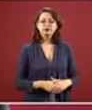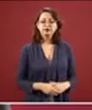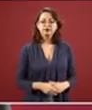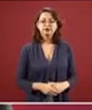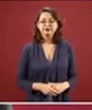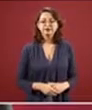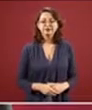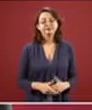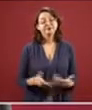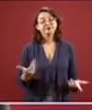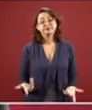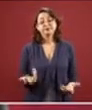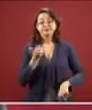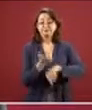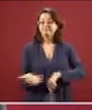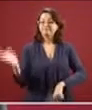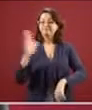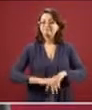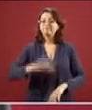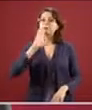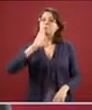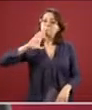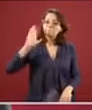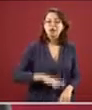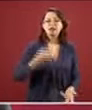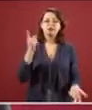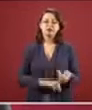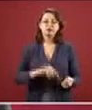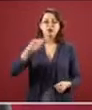Hay mala administración en varias universidades